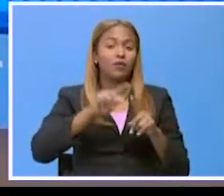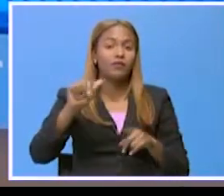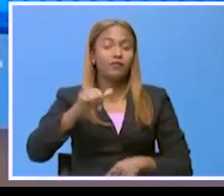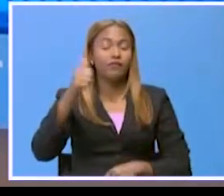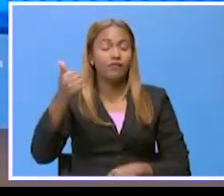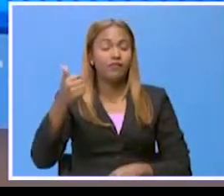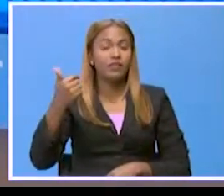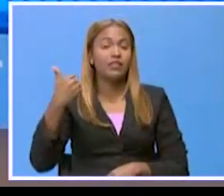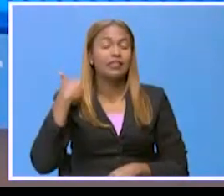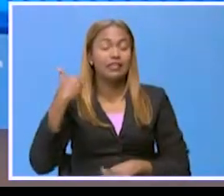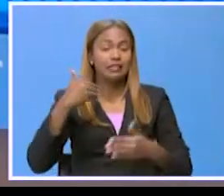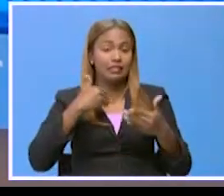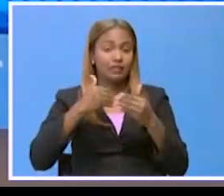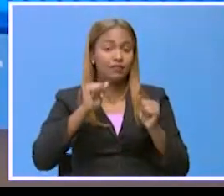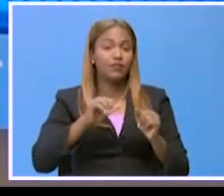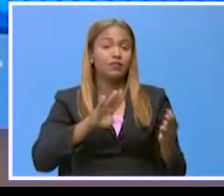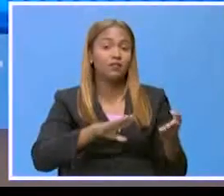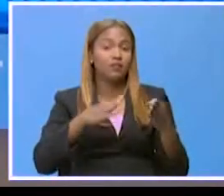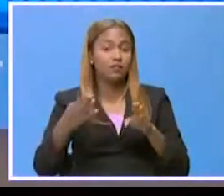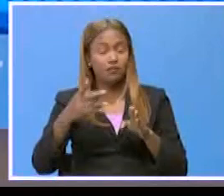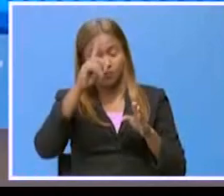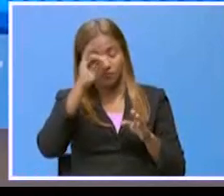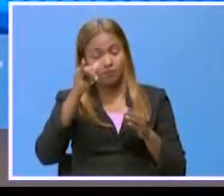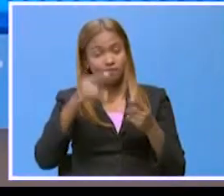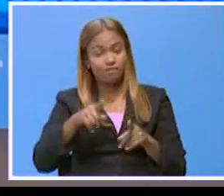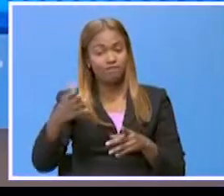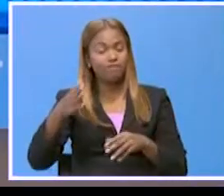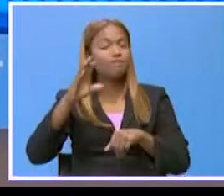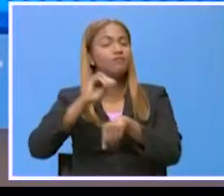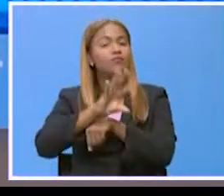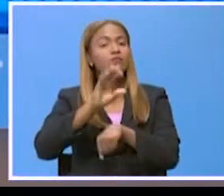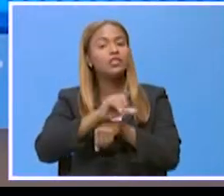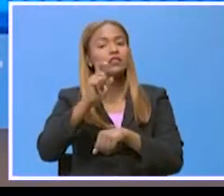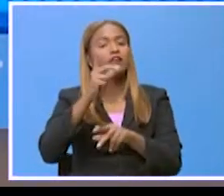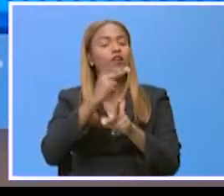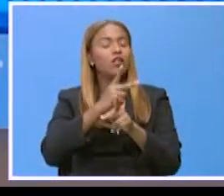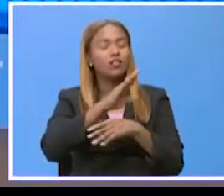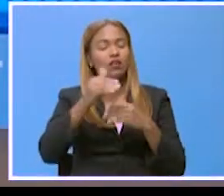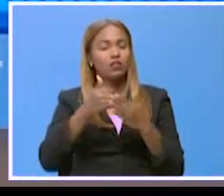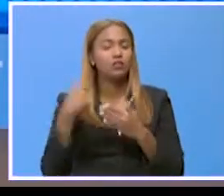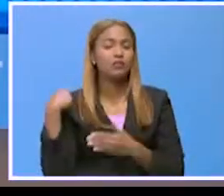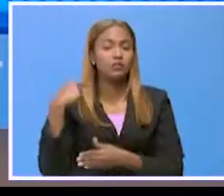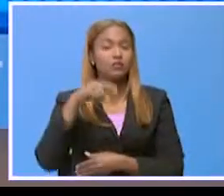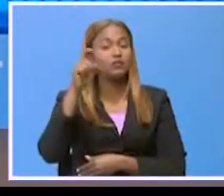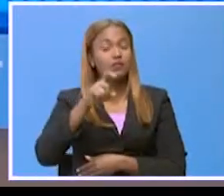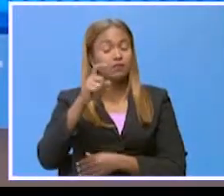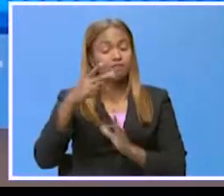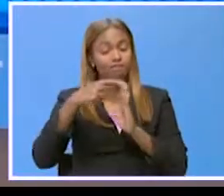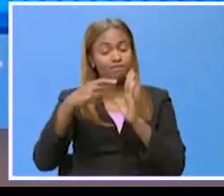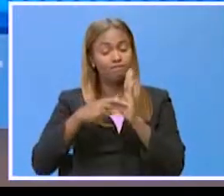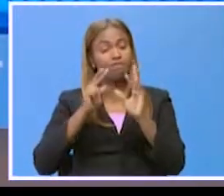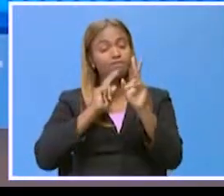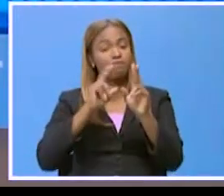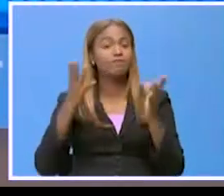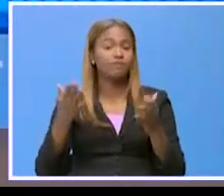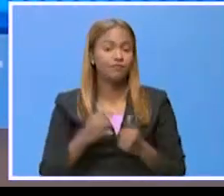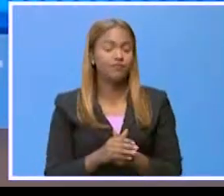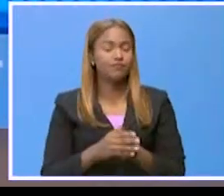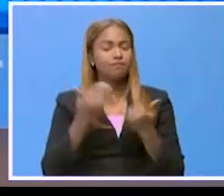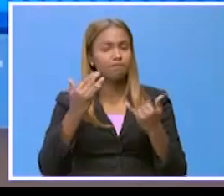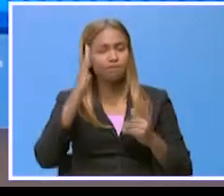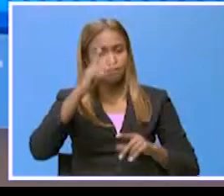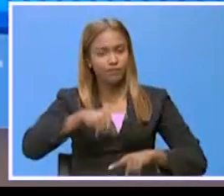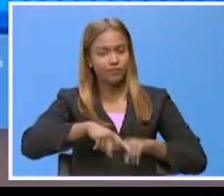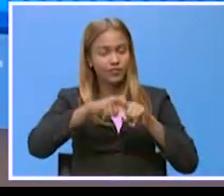se ven al borde de la muerte como en este caso así que el llamado a cuidarnos y tomás tomar las medidas del lugar nos vamos a la pausa